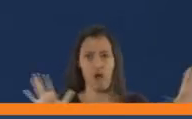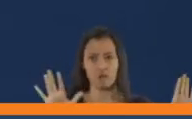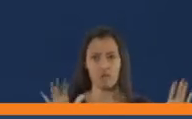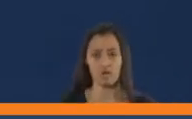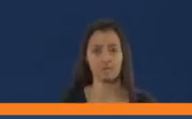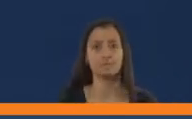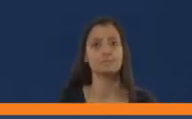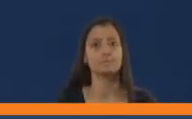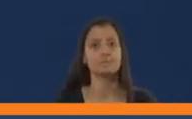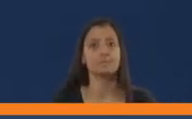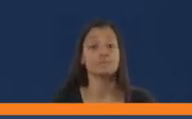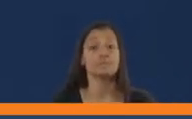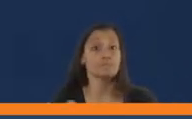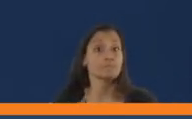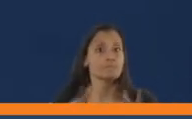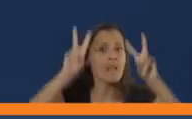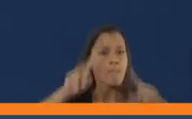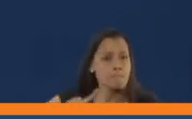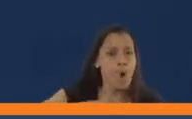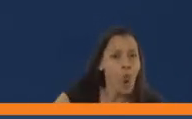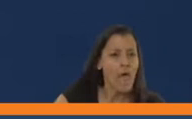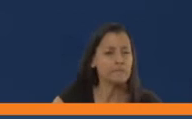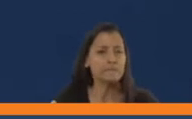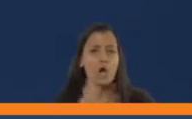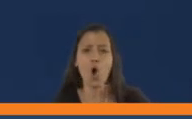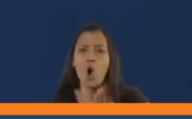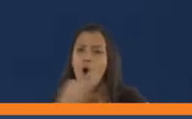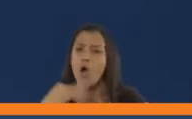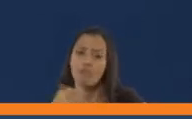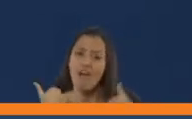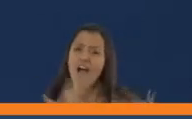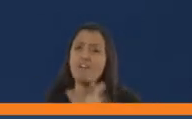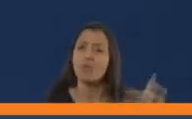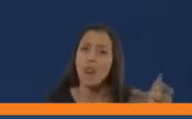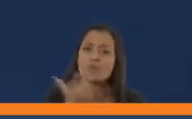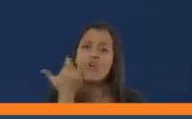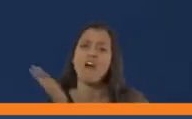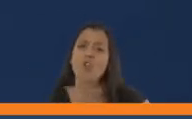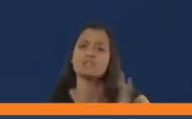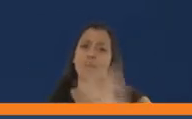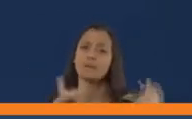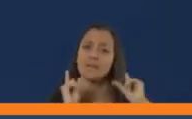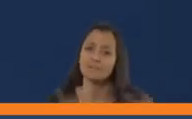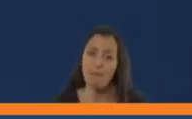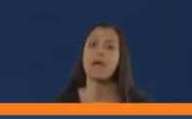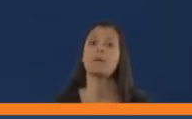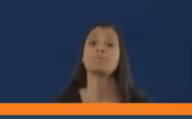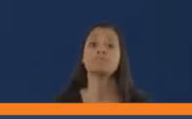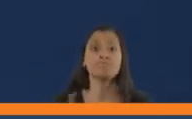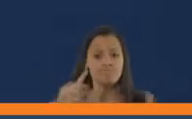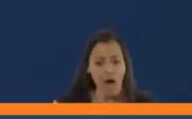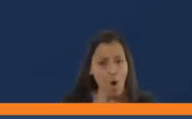sin geopolítica deshumanizada ni privilegios de violencia que la tragedia humanitaria